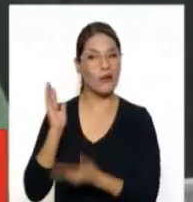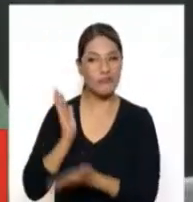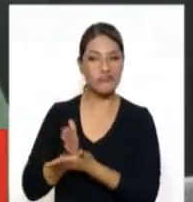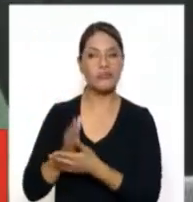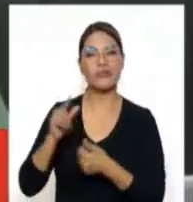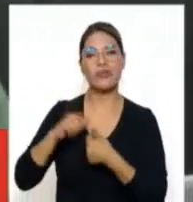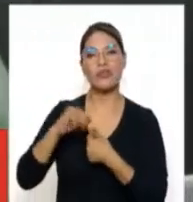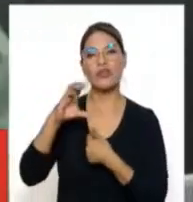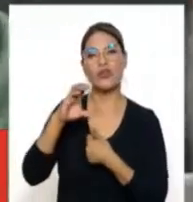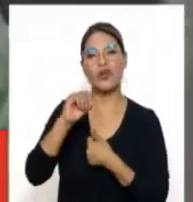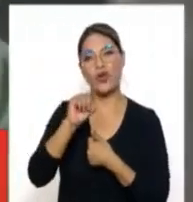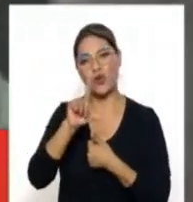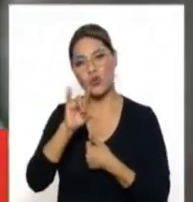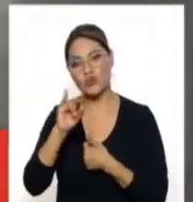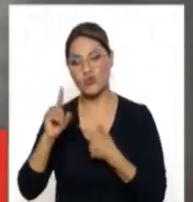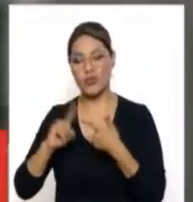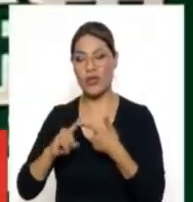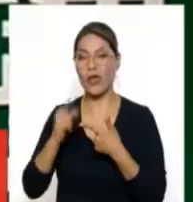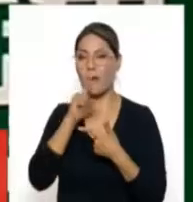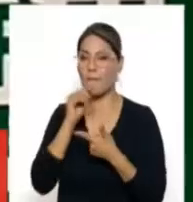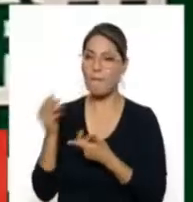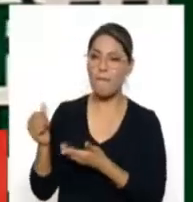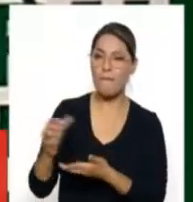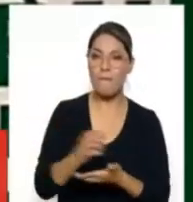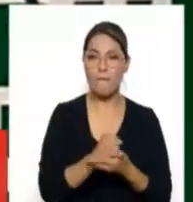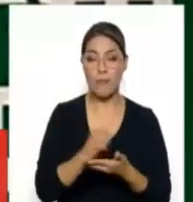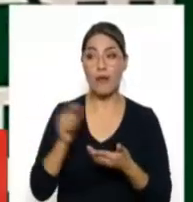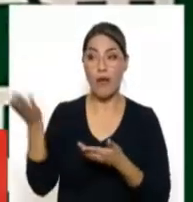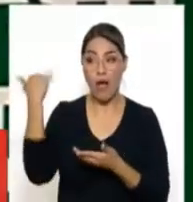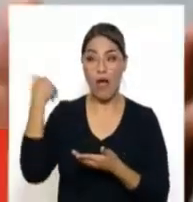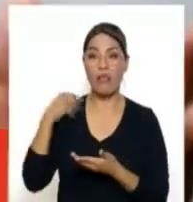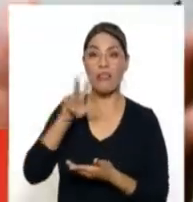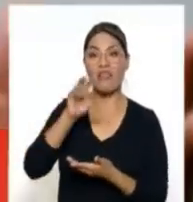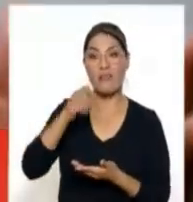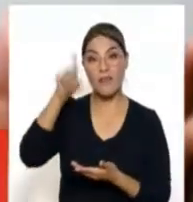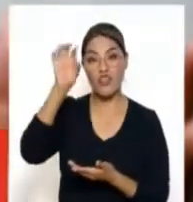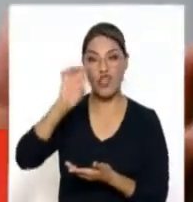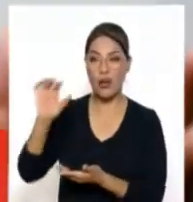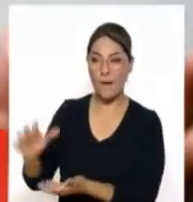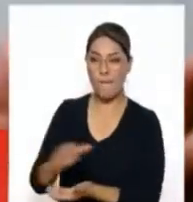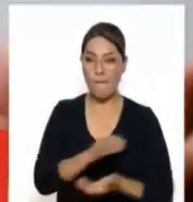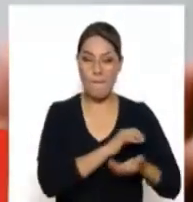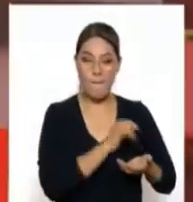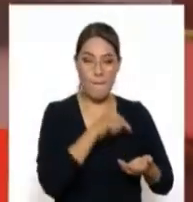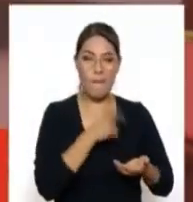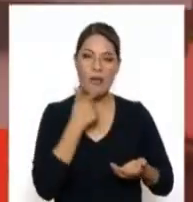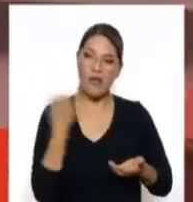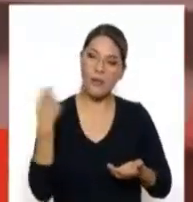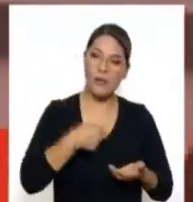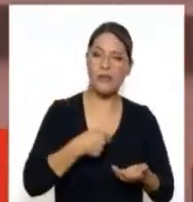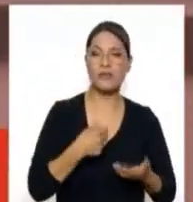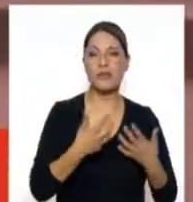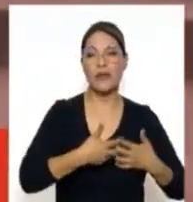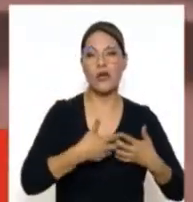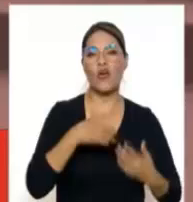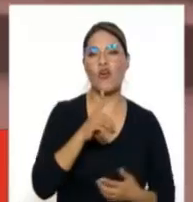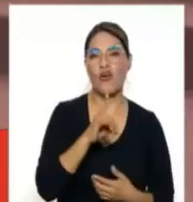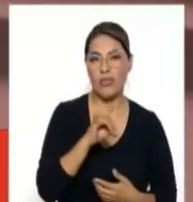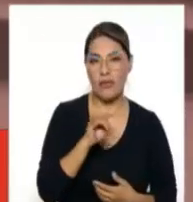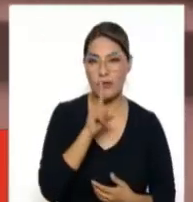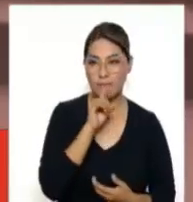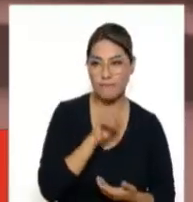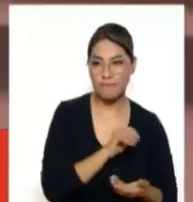colusión y lavado de activos y habría recibido 30 millones de dólares en sobornos de la empresa Odebrecht. Por ello, el Ministerio